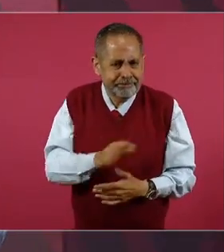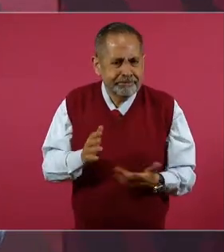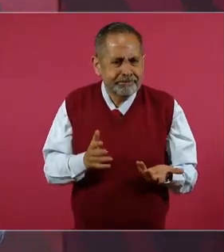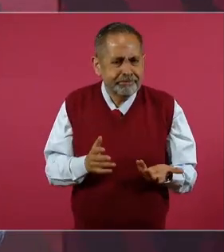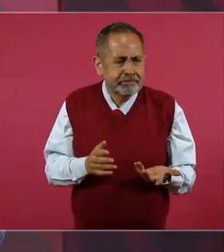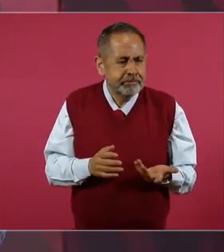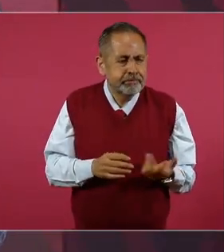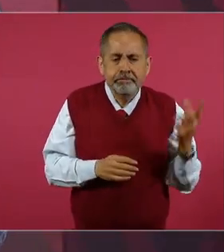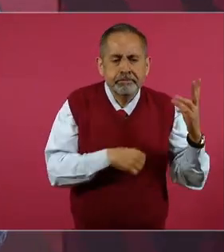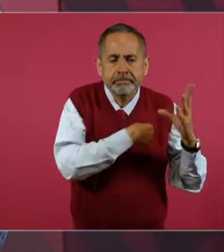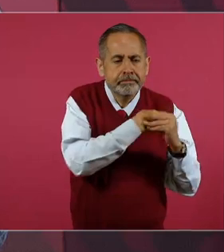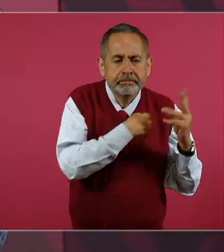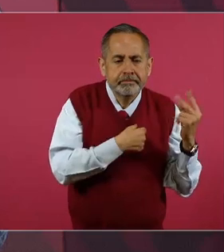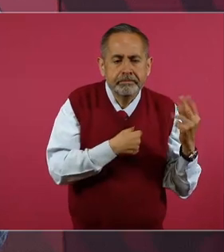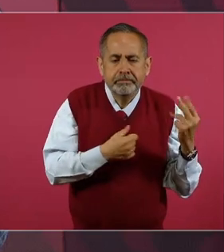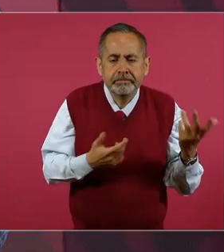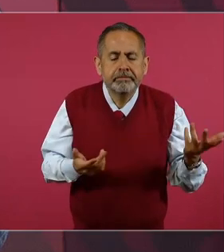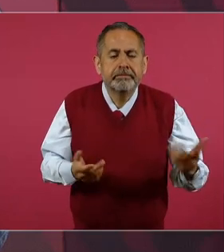autosuficiente.